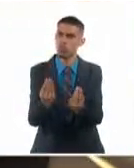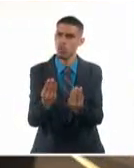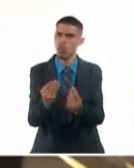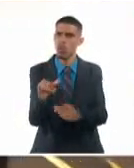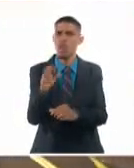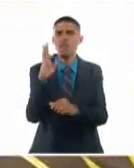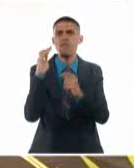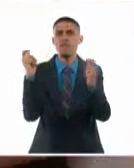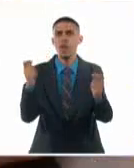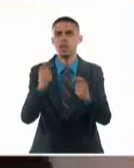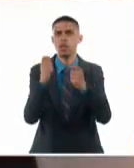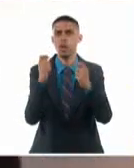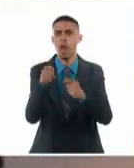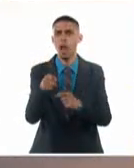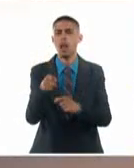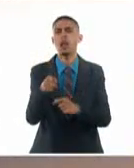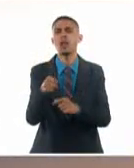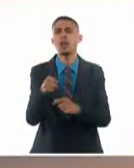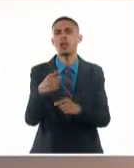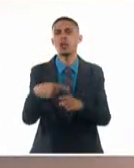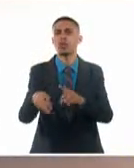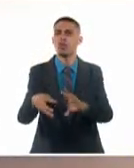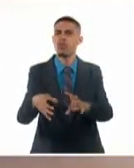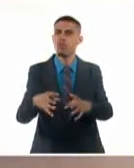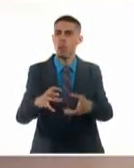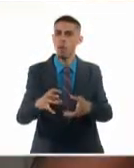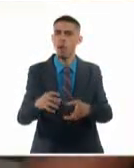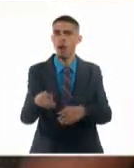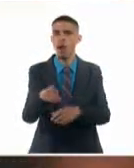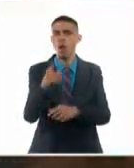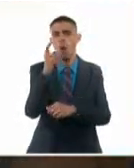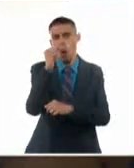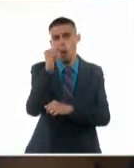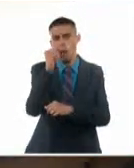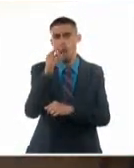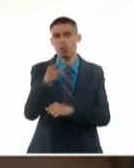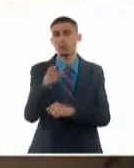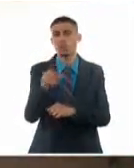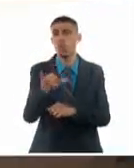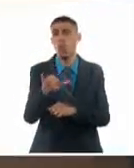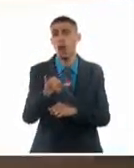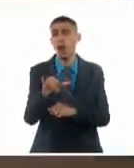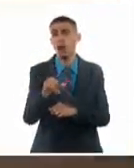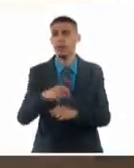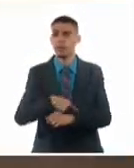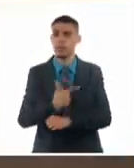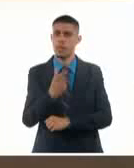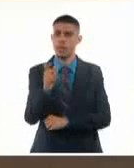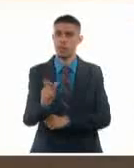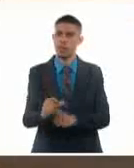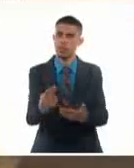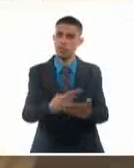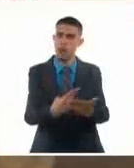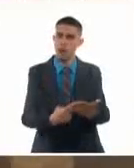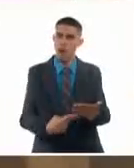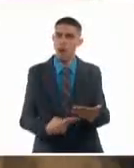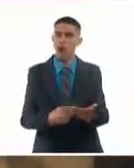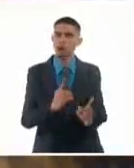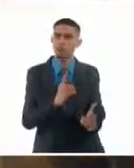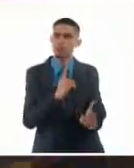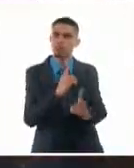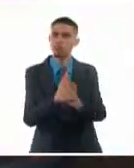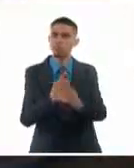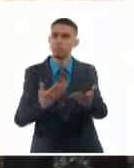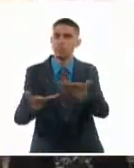dio la oportunidad a Andrés Castellanos, ingeniero industrial y artista visual, de socializar con el público su